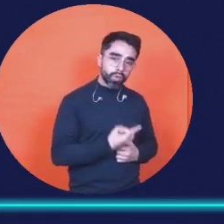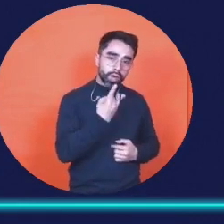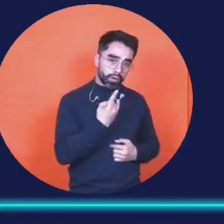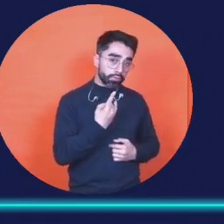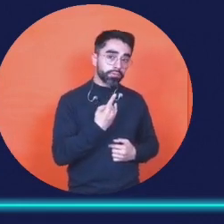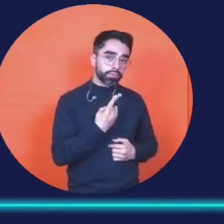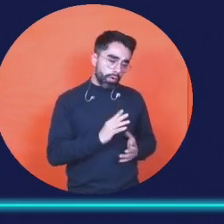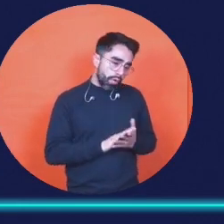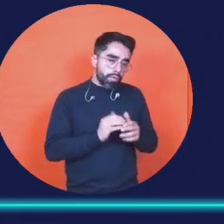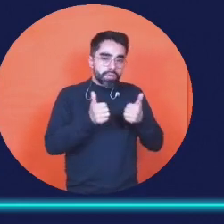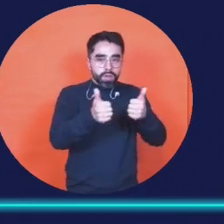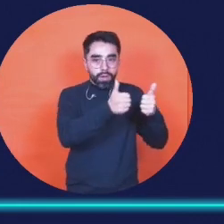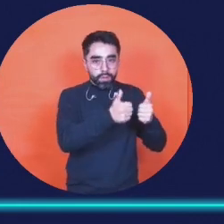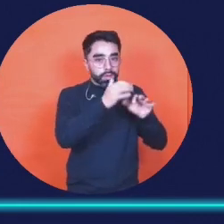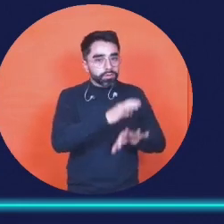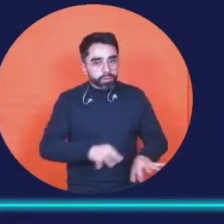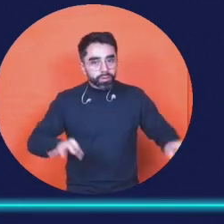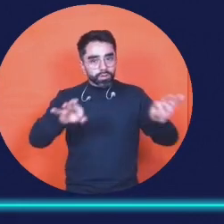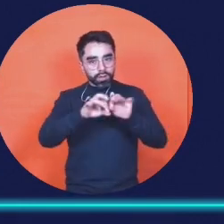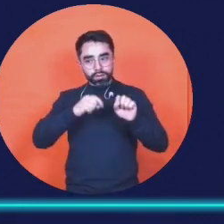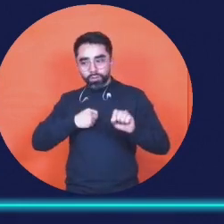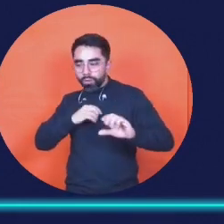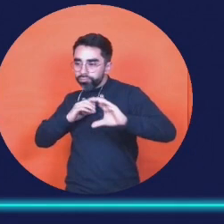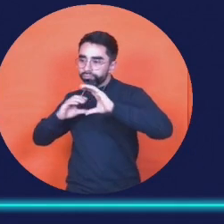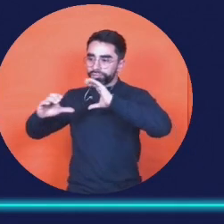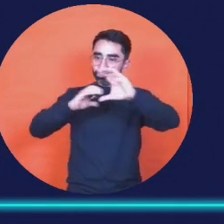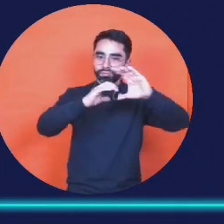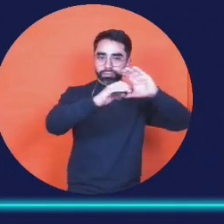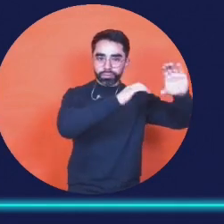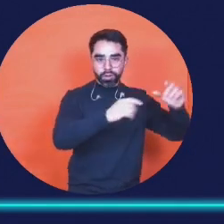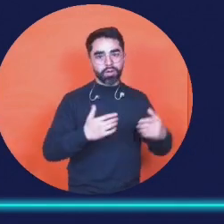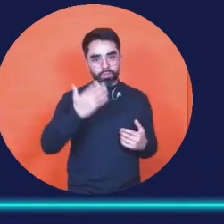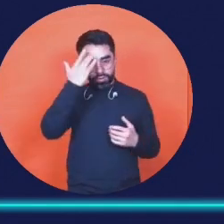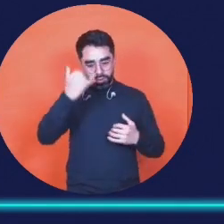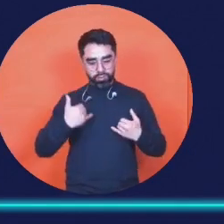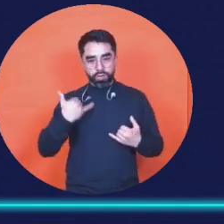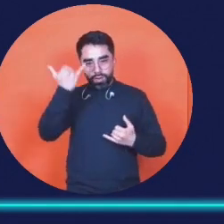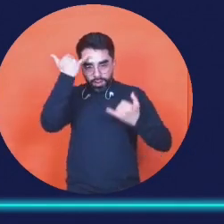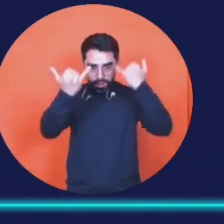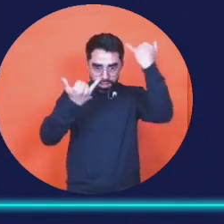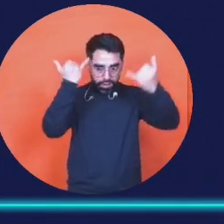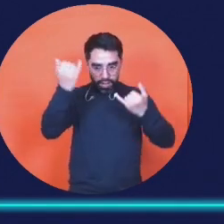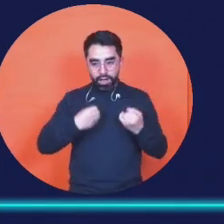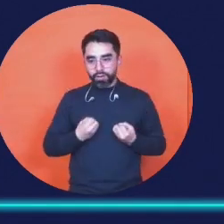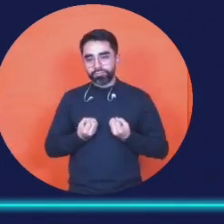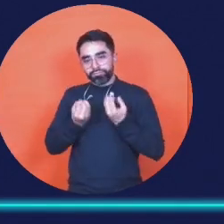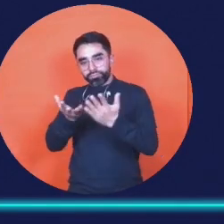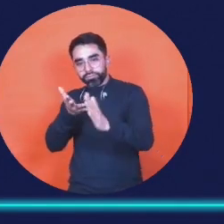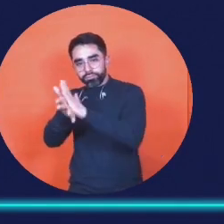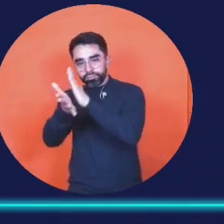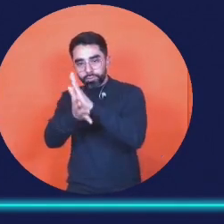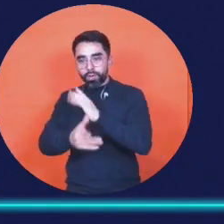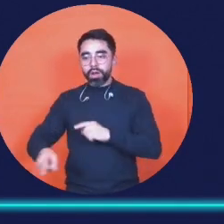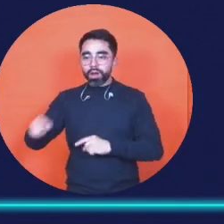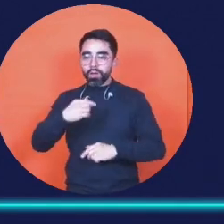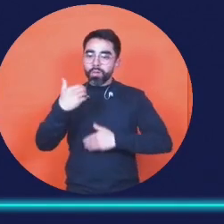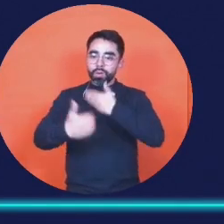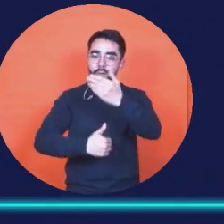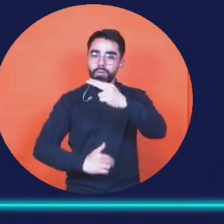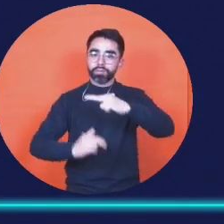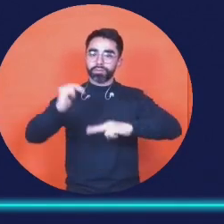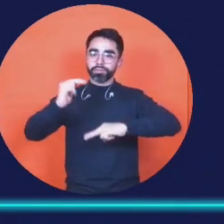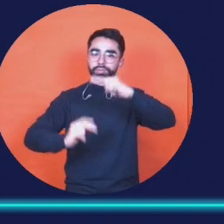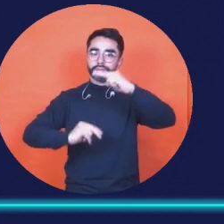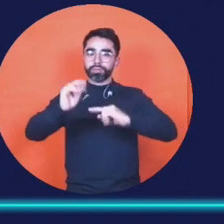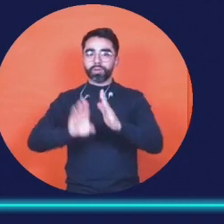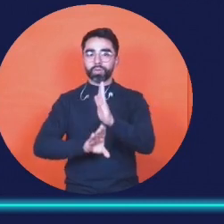comunicarme claramente y a estar más cómodo con los otros para comunicar mis ideas y hacer cosas más grandes y mejores. O sea, cada vez parte de lo que